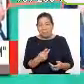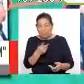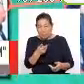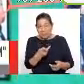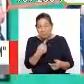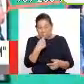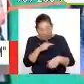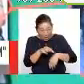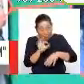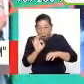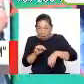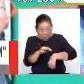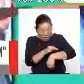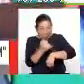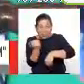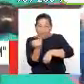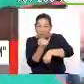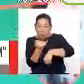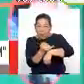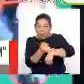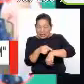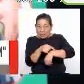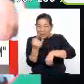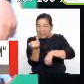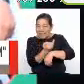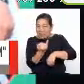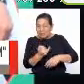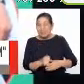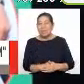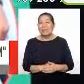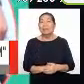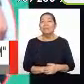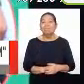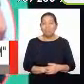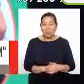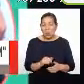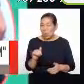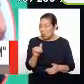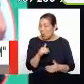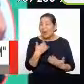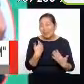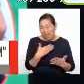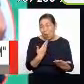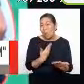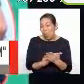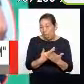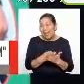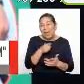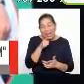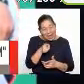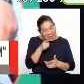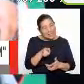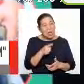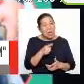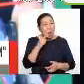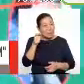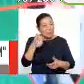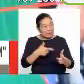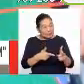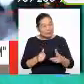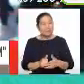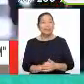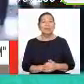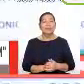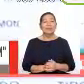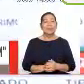su tatuaje, acá está el tatuaje, mire, ven lo que lleva, y se ha comprobado que ese es el arma. Y esta arma, puede